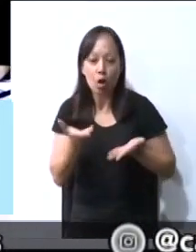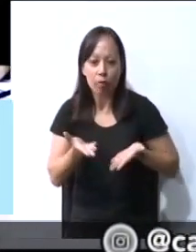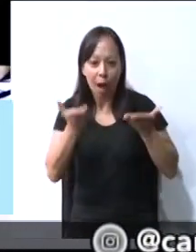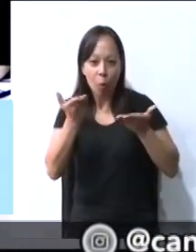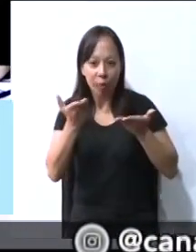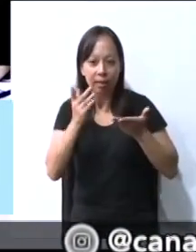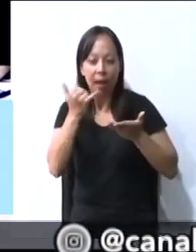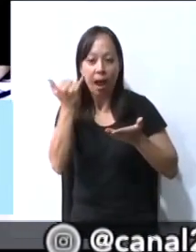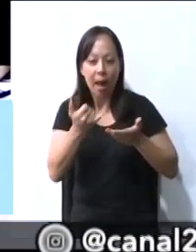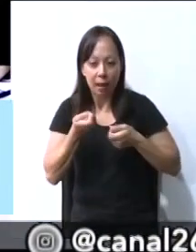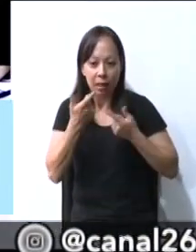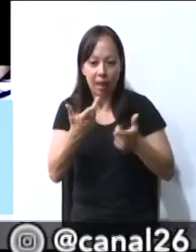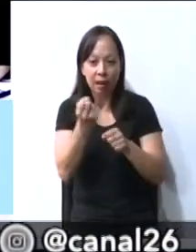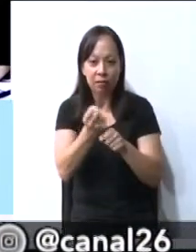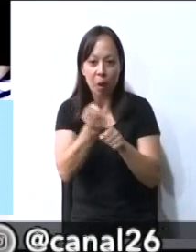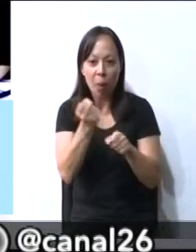oportunidades.